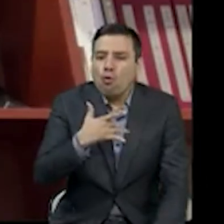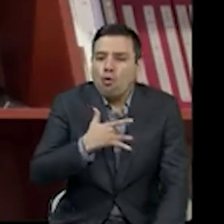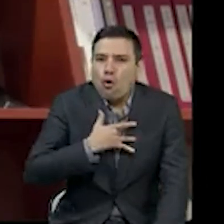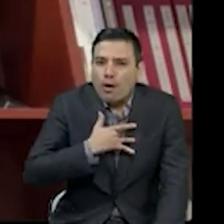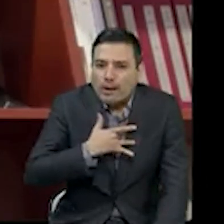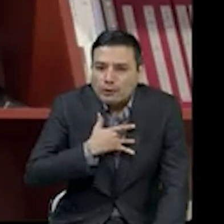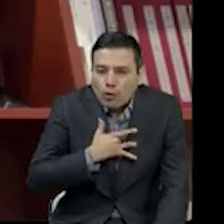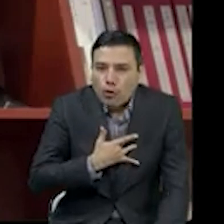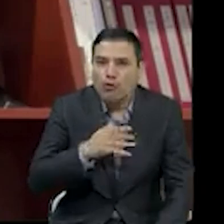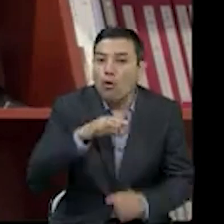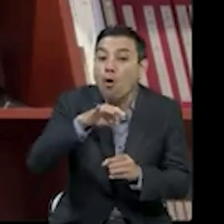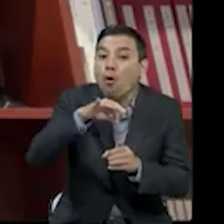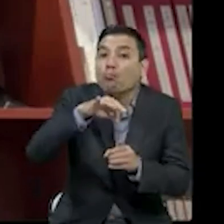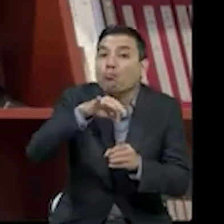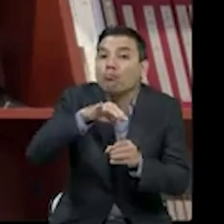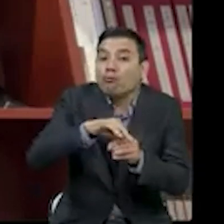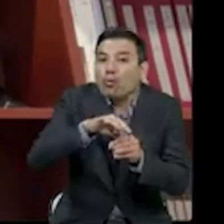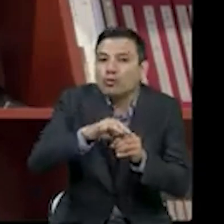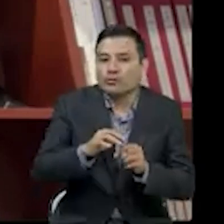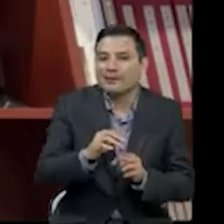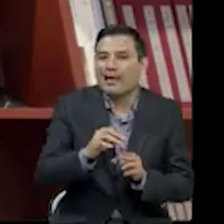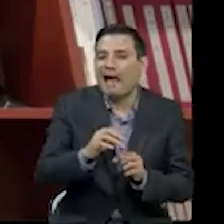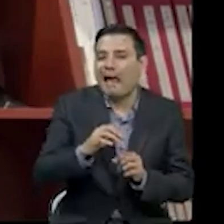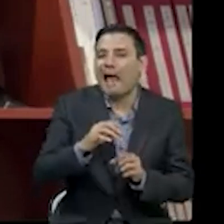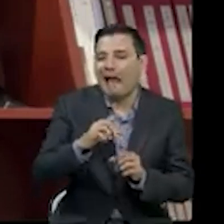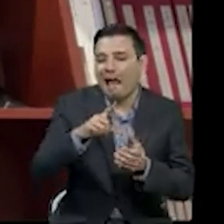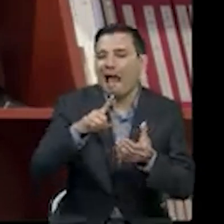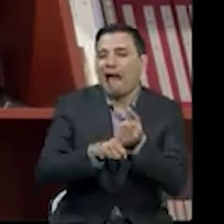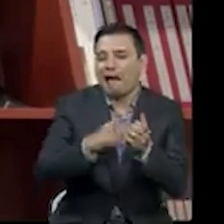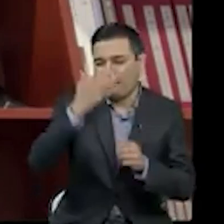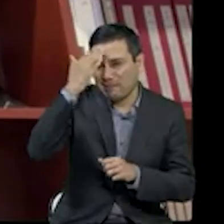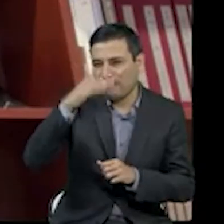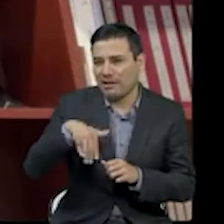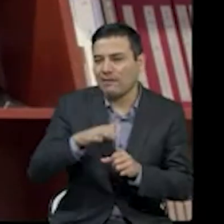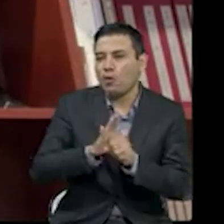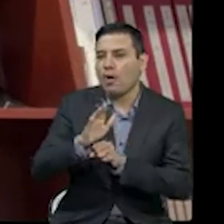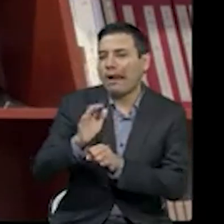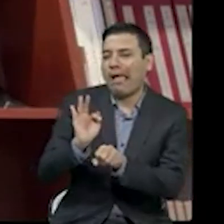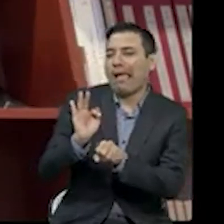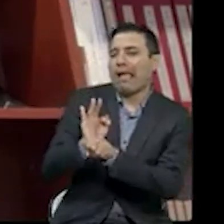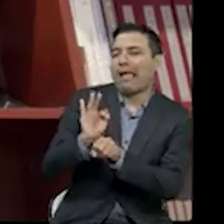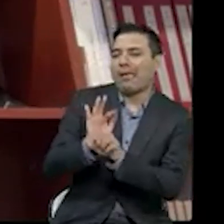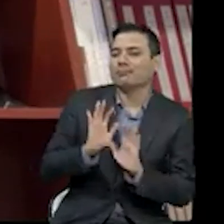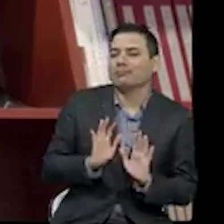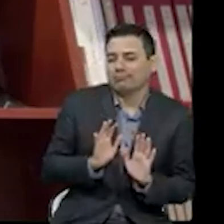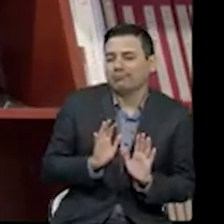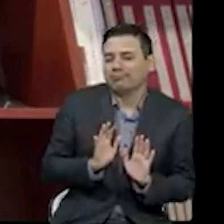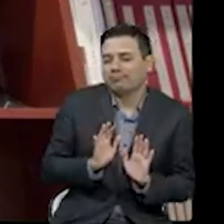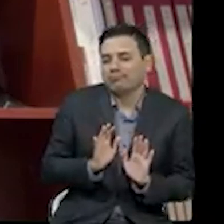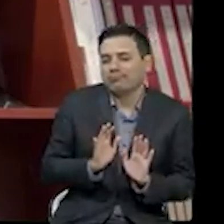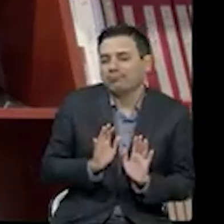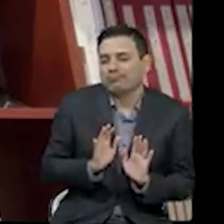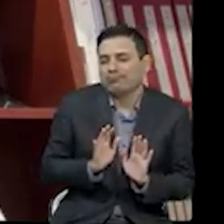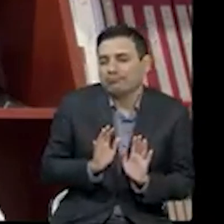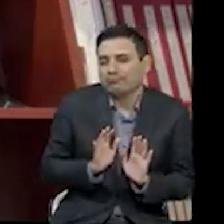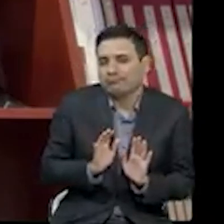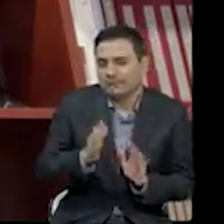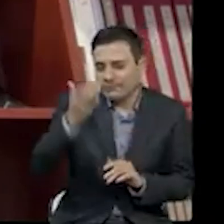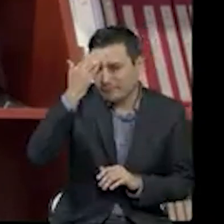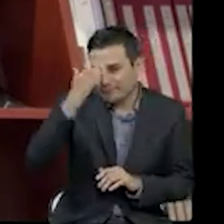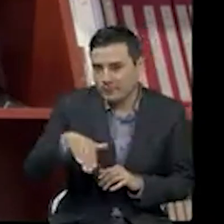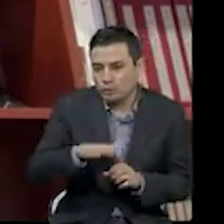voto establezcan por quién, en qué bando se sienten mejor